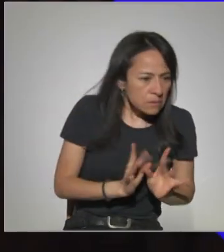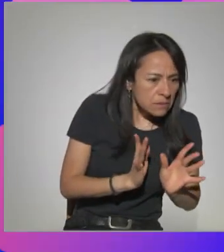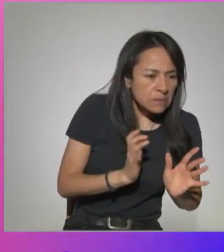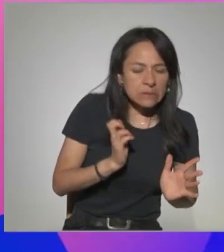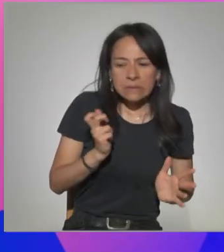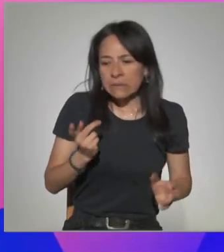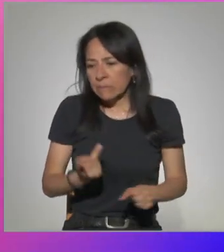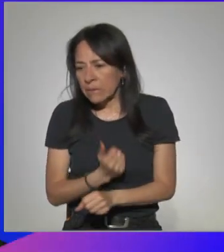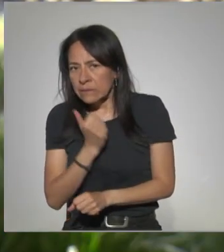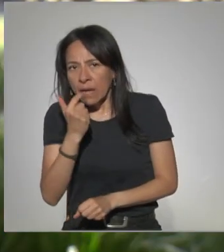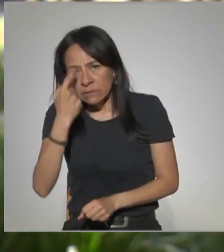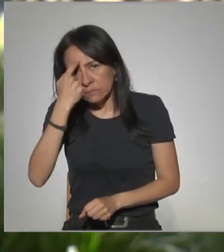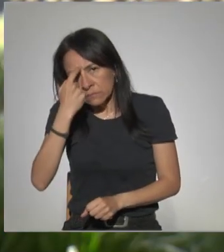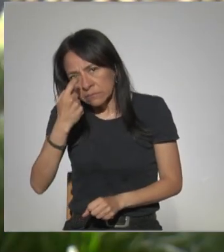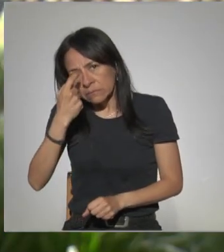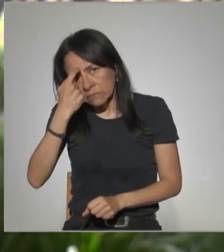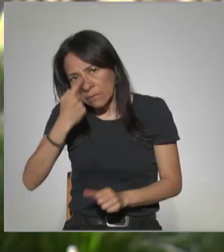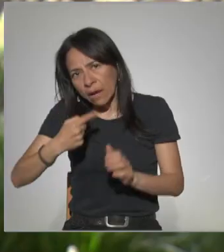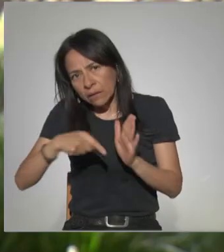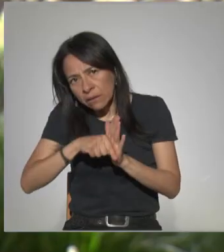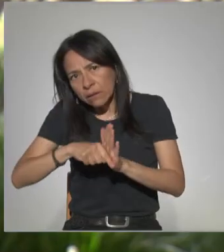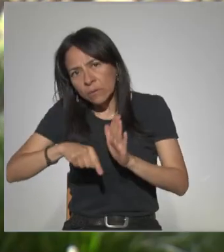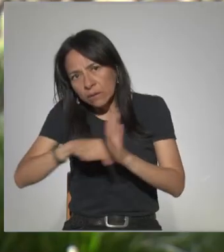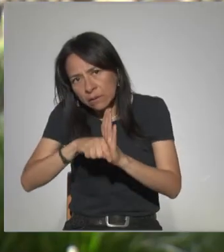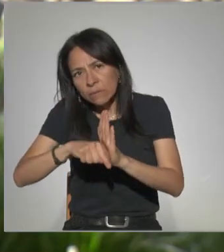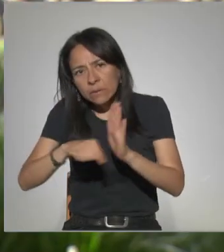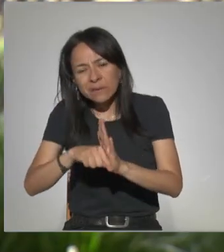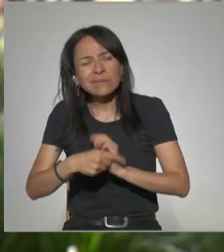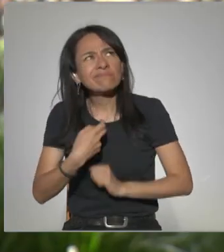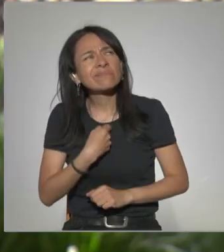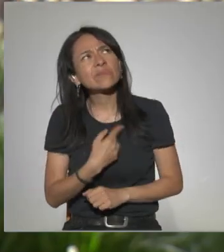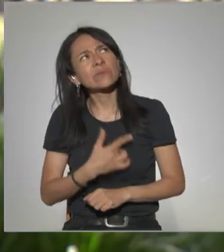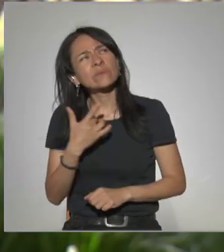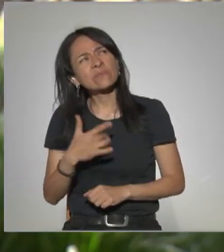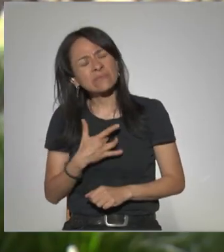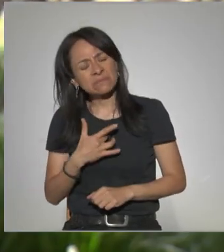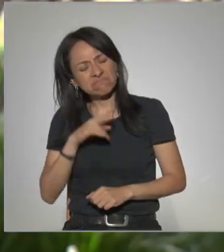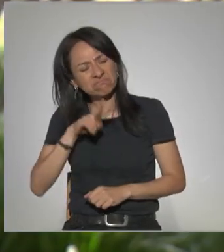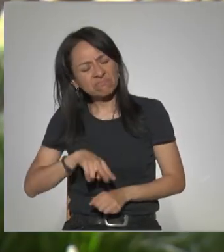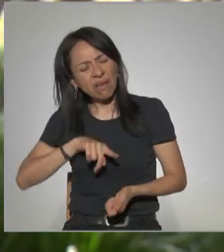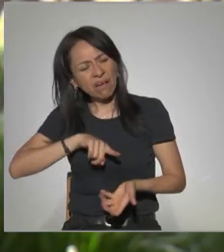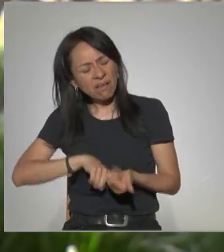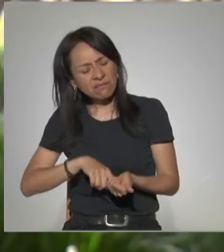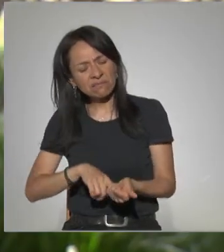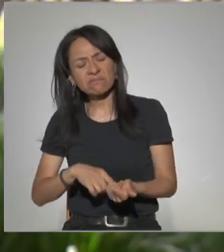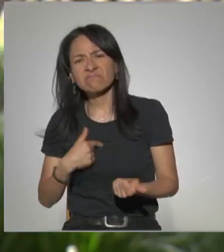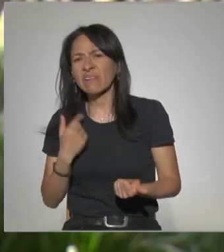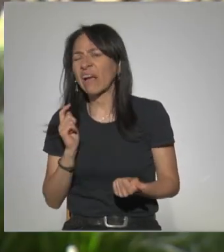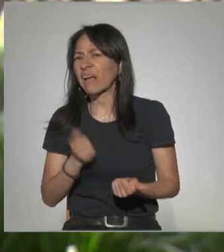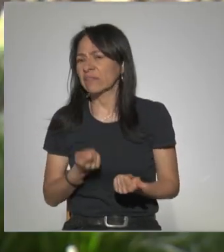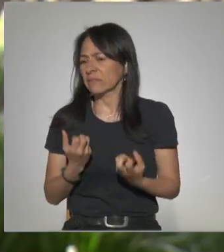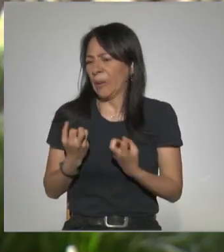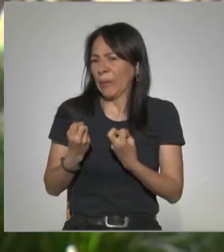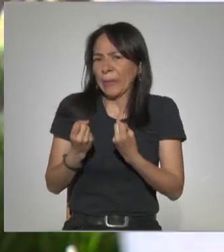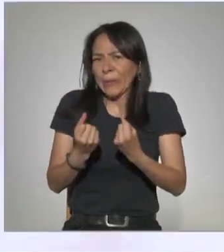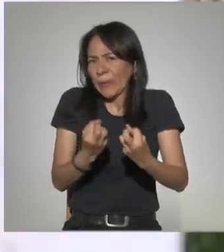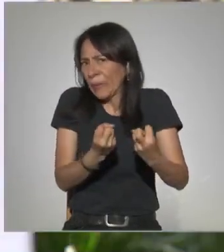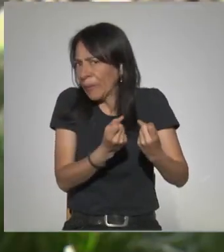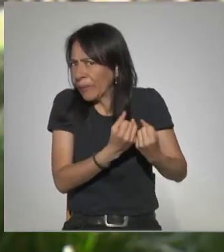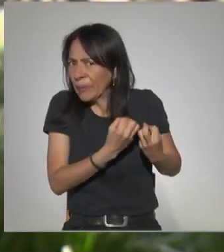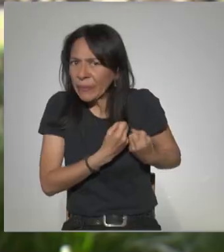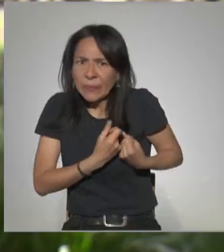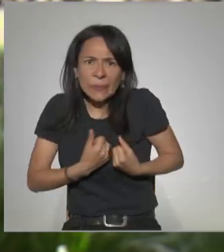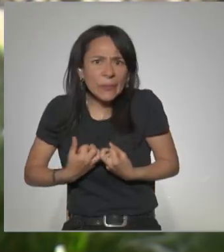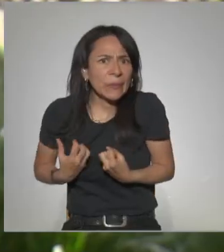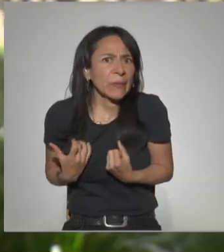cosas negativas, ¿no? Yo creo que siento mucha ansiedad. A veces puede ser que no sé qué hacer ni